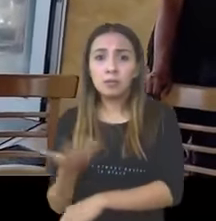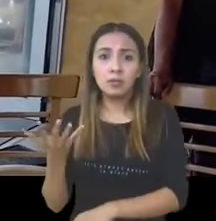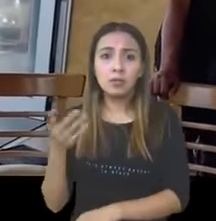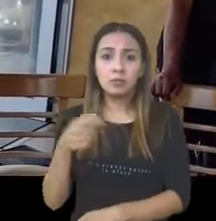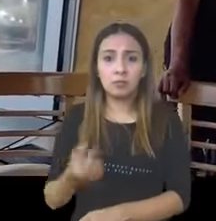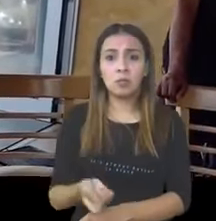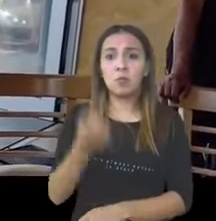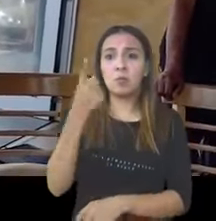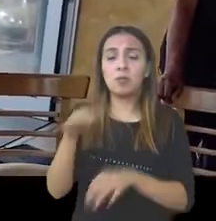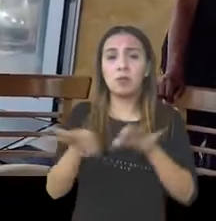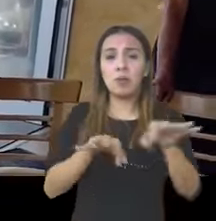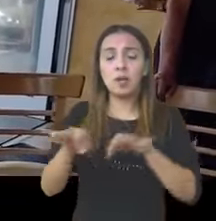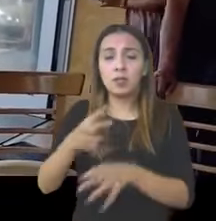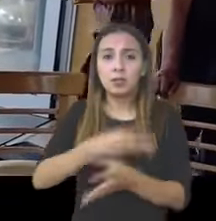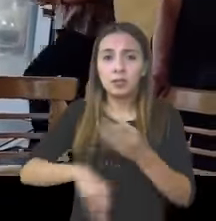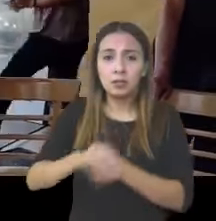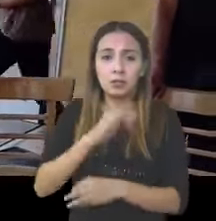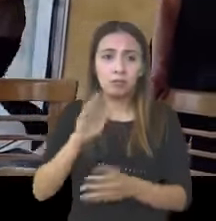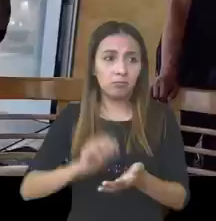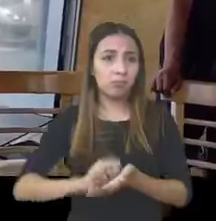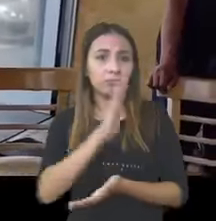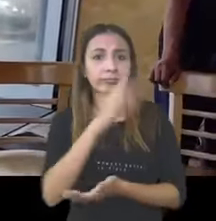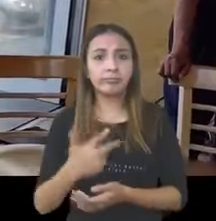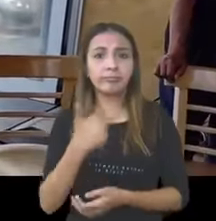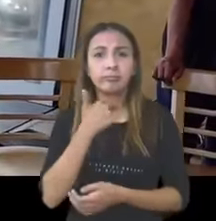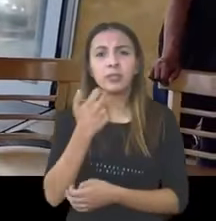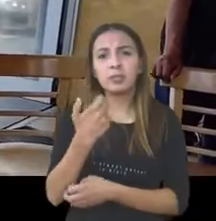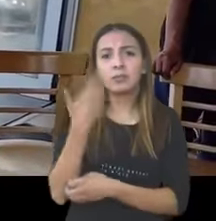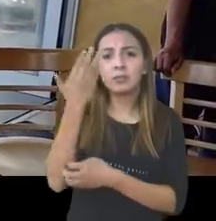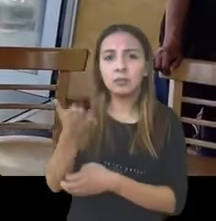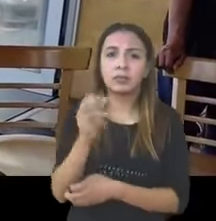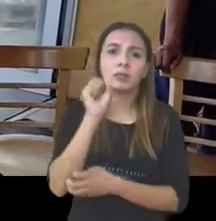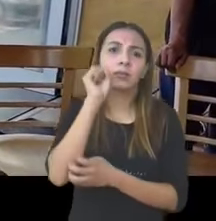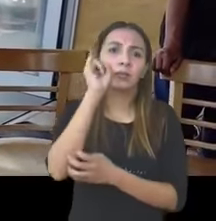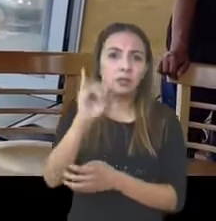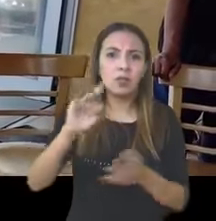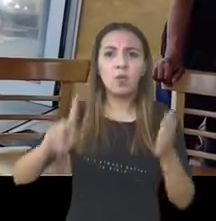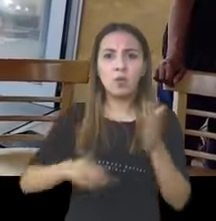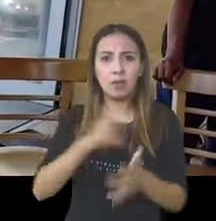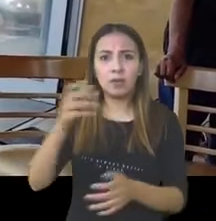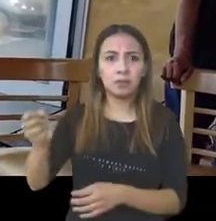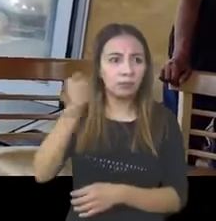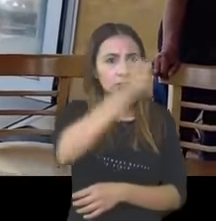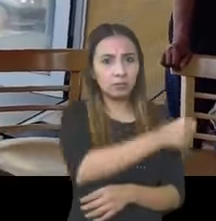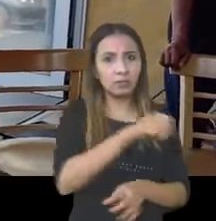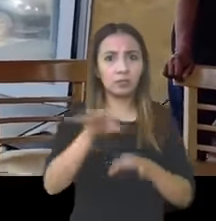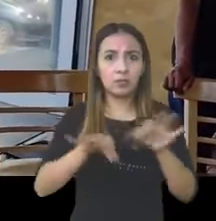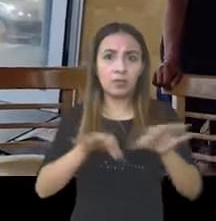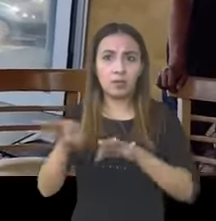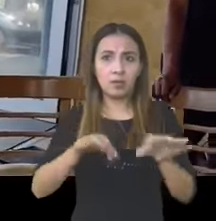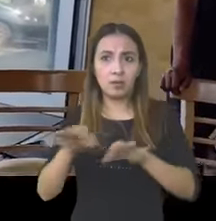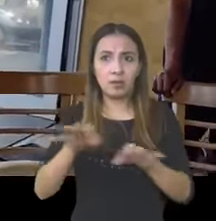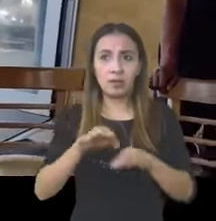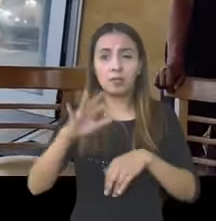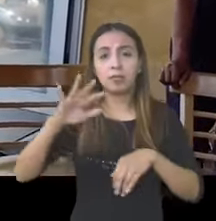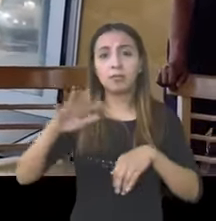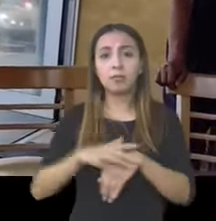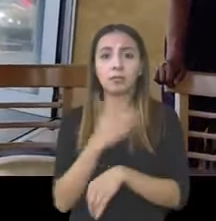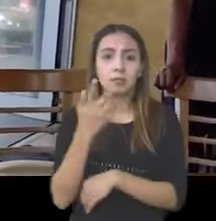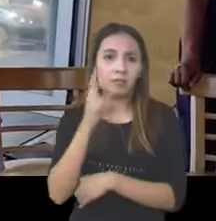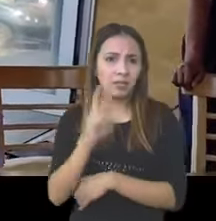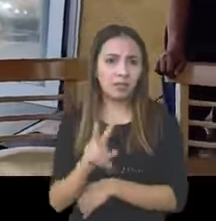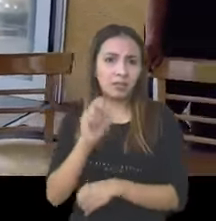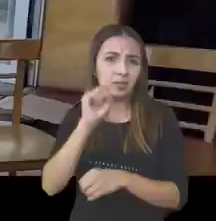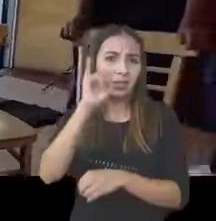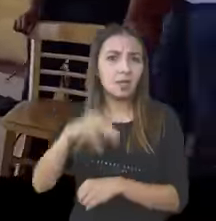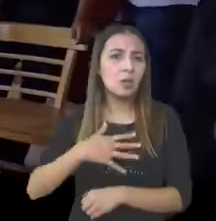tienen esa fuente de ingreso. Entonces solicitamos que efectivamente sí seamos reinstaladas en nuestras áreas porque fue de manera